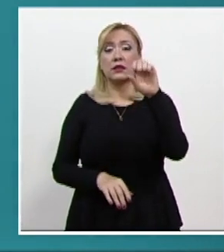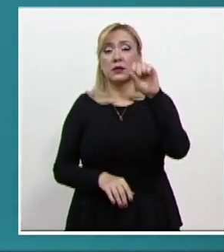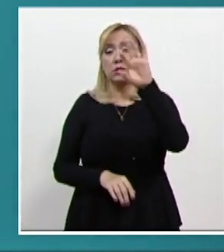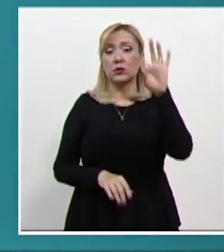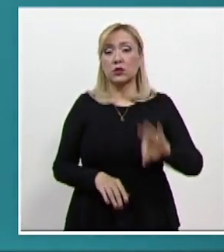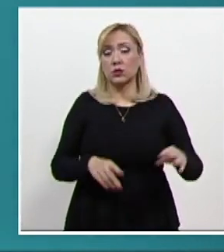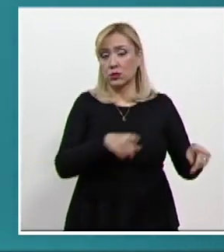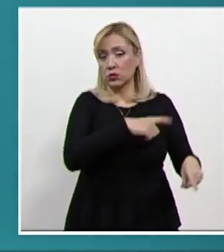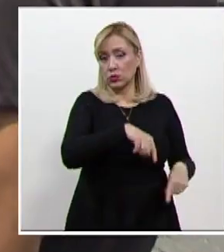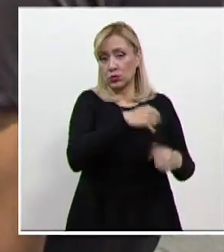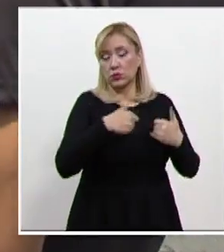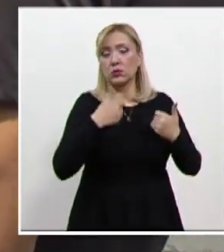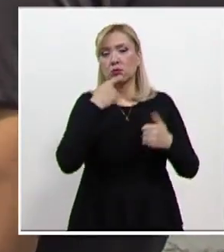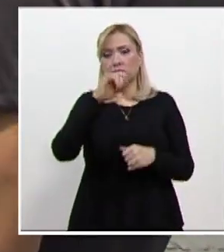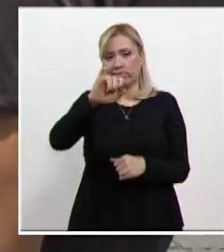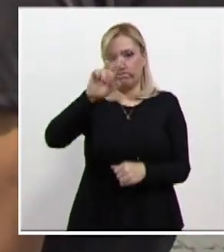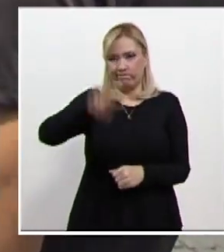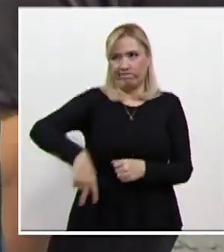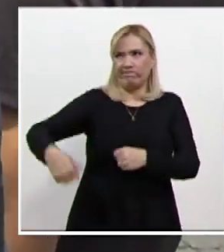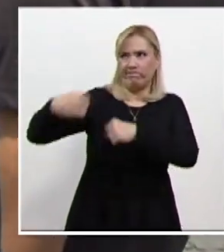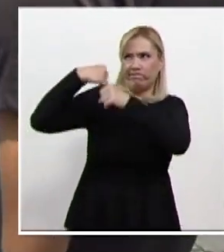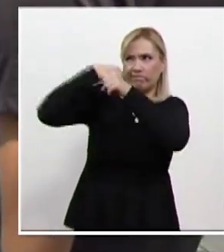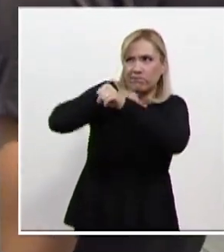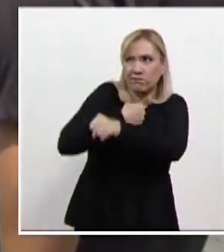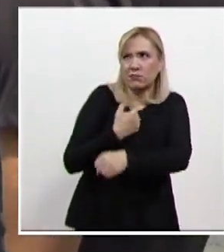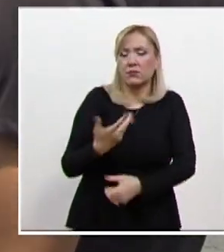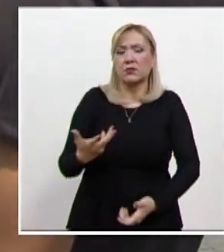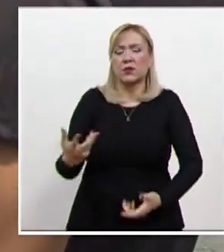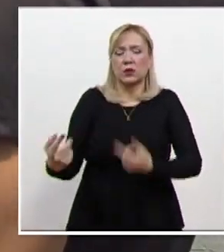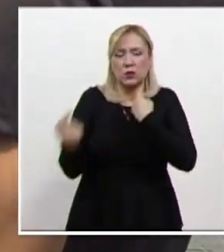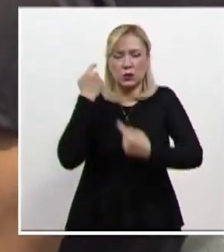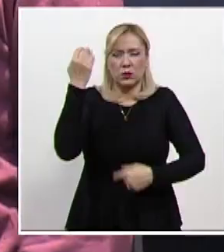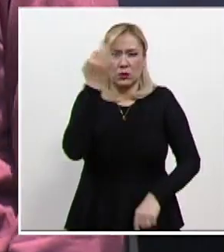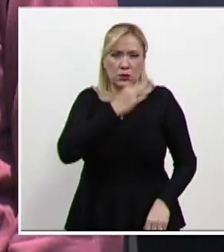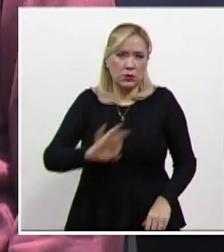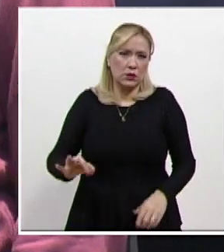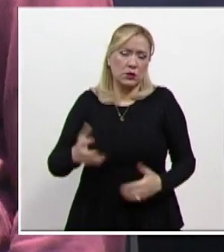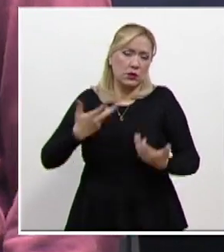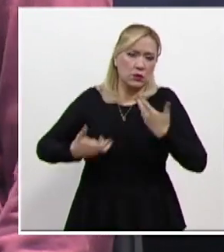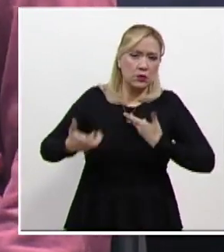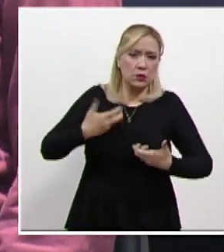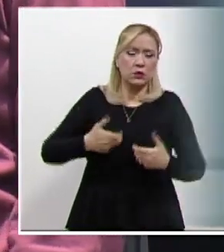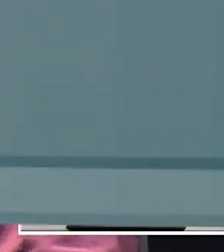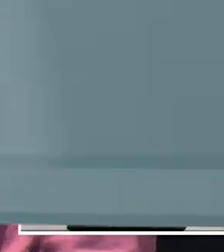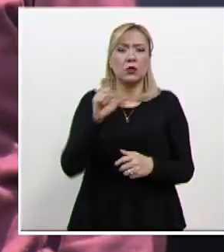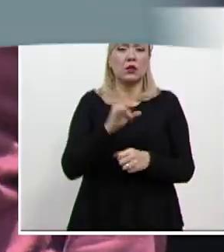algún tipo de violencia, sobre todo psicológica y física, en alguna etapa del proceso.